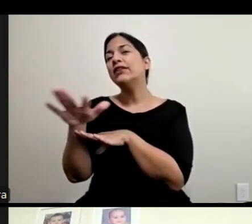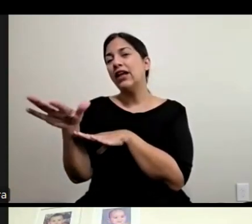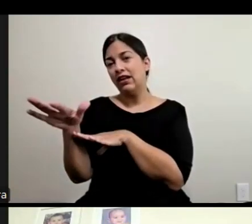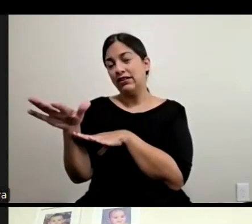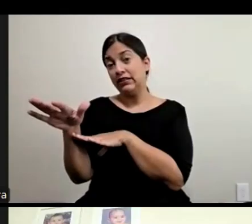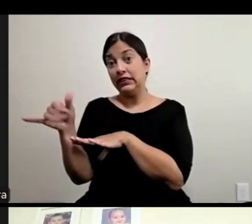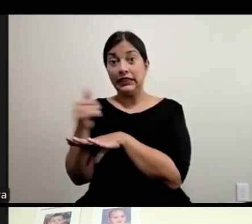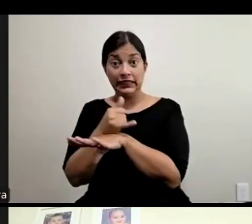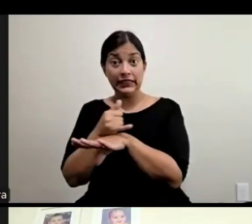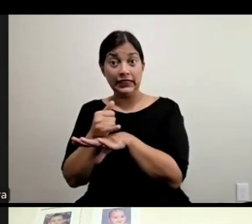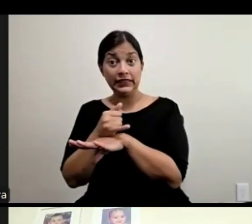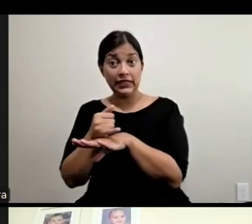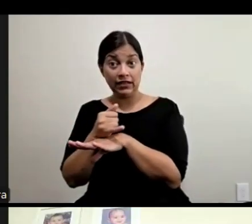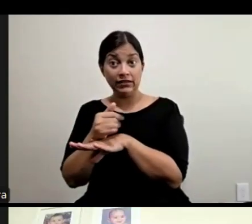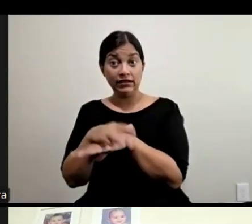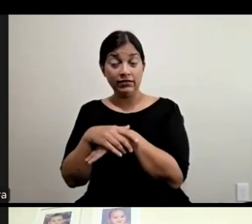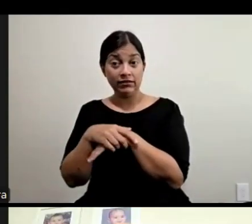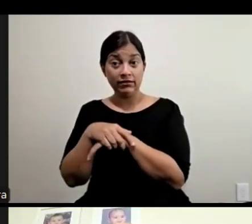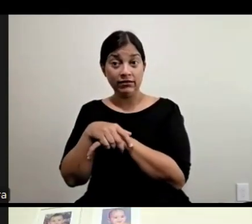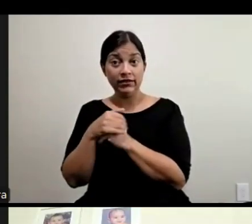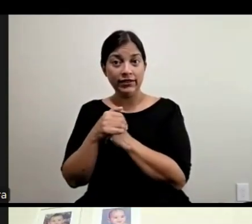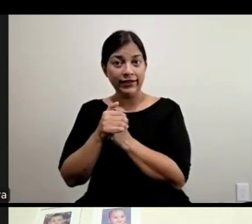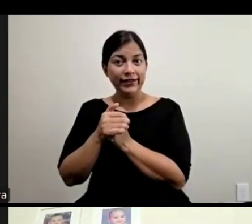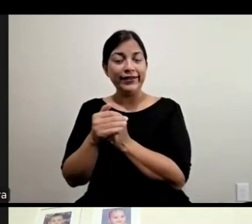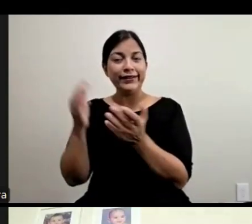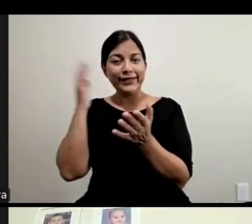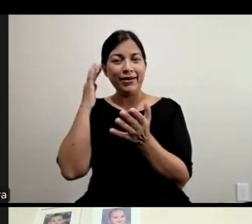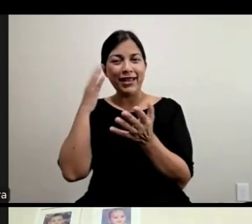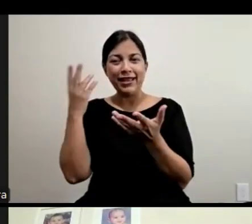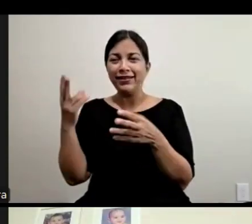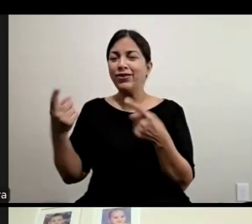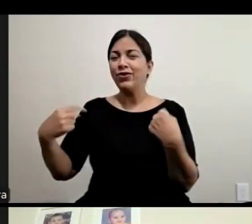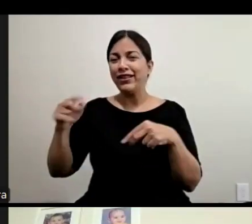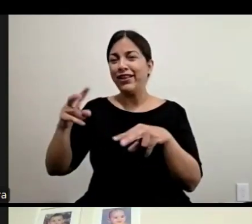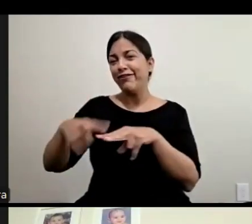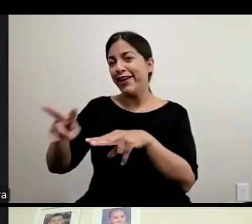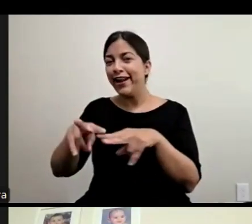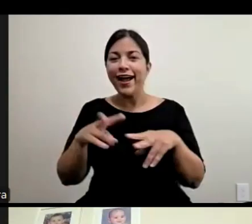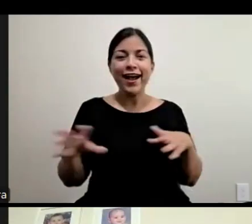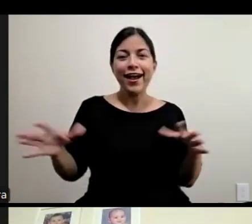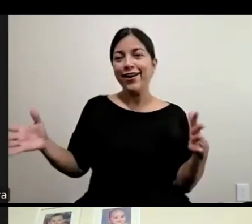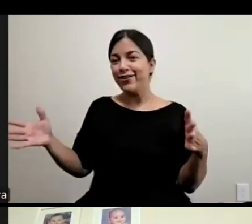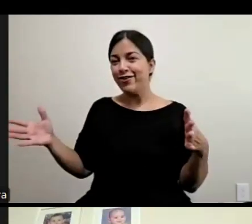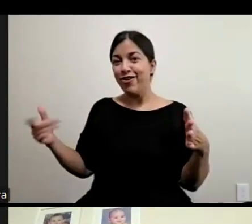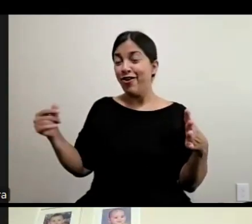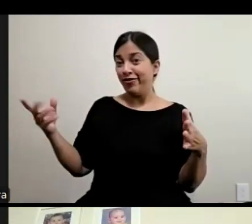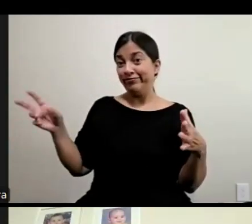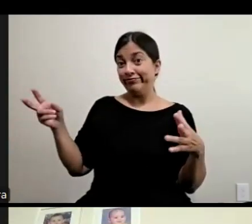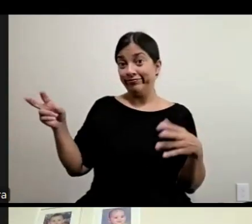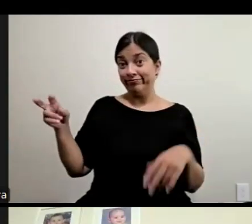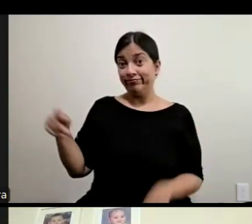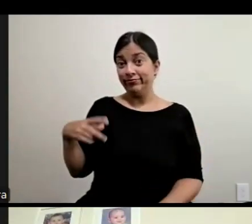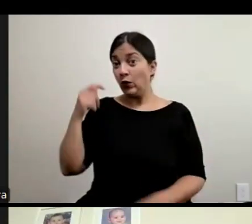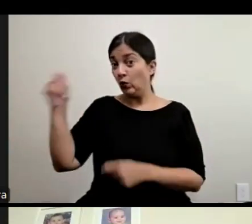que viven del vacacioneo en verano para afectar sus planes, todo, pero pues